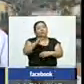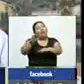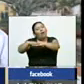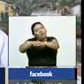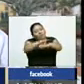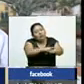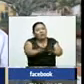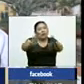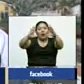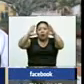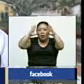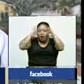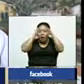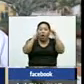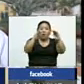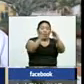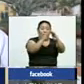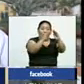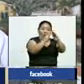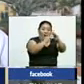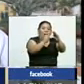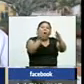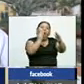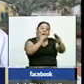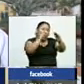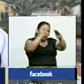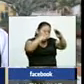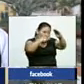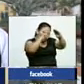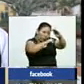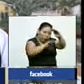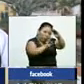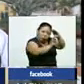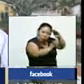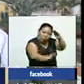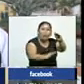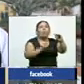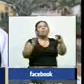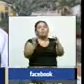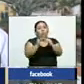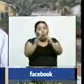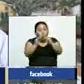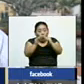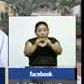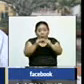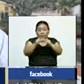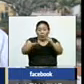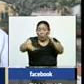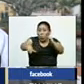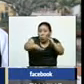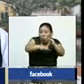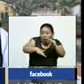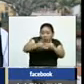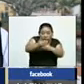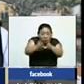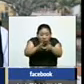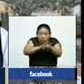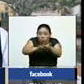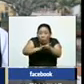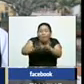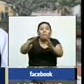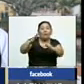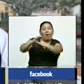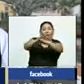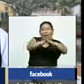población evitar tener queridos de zancudo como aguas estancadas en sus hogares, así como también limpiar aqueos solares baldíos para evitar que el dengue